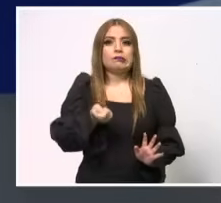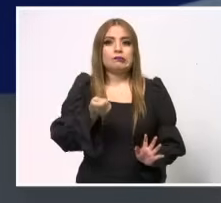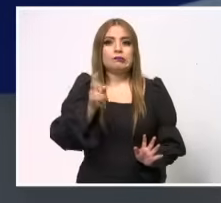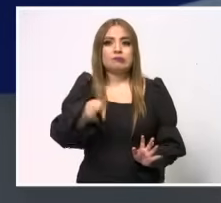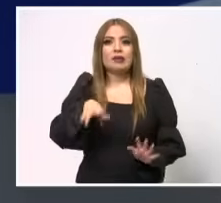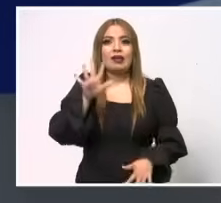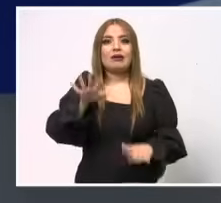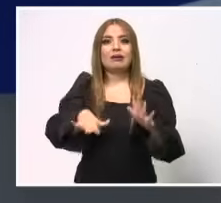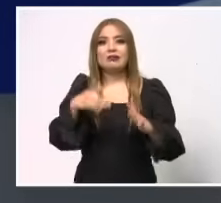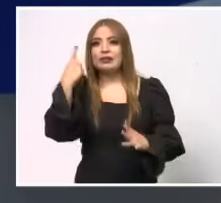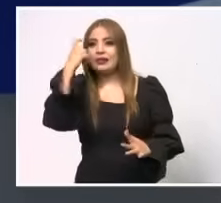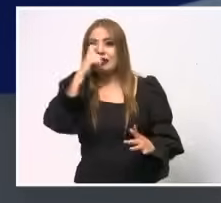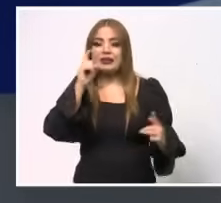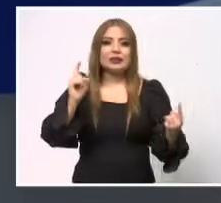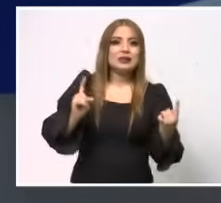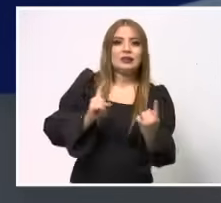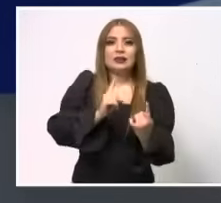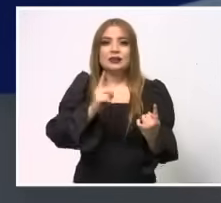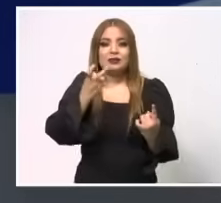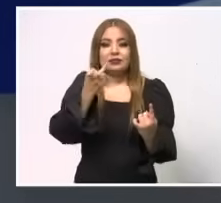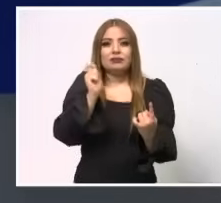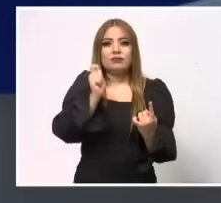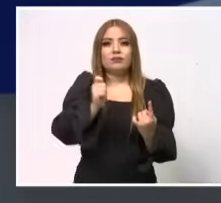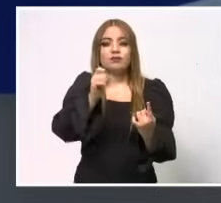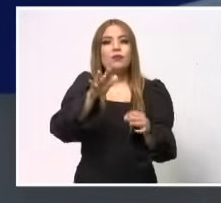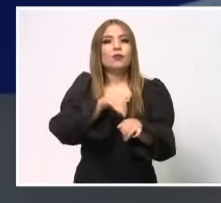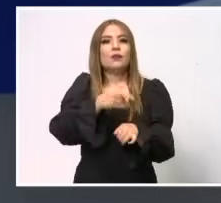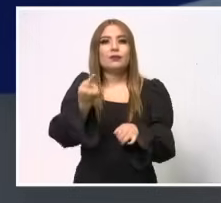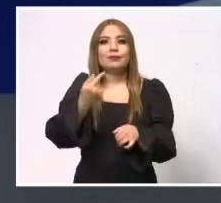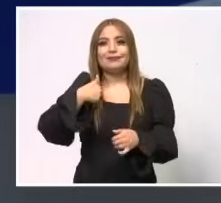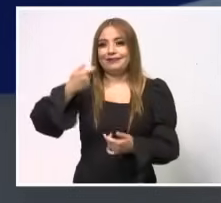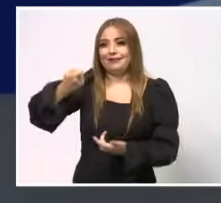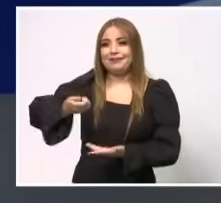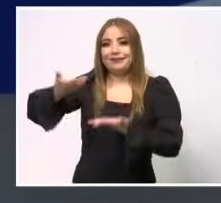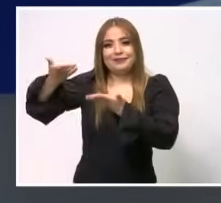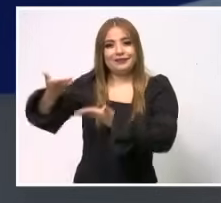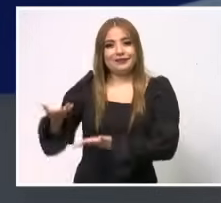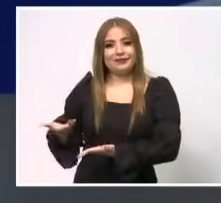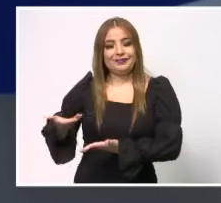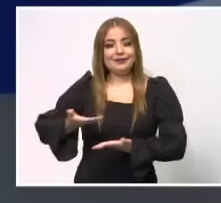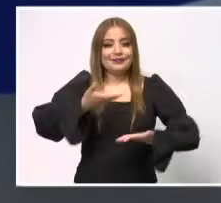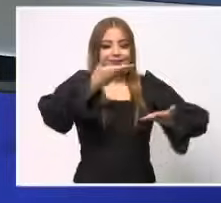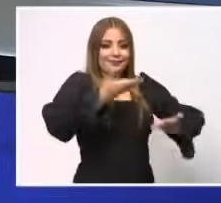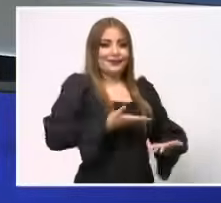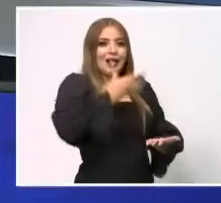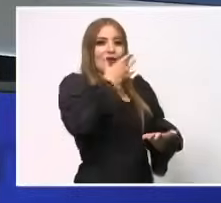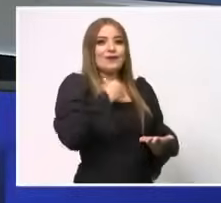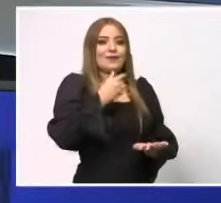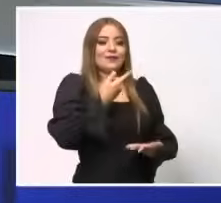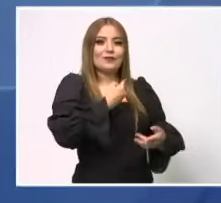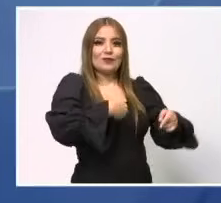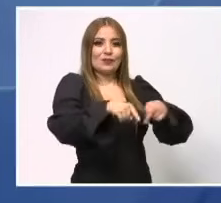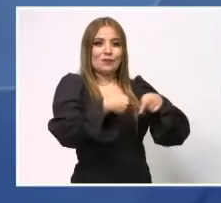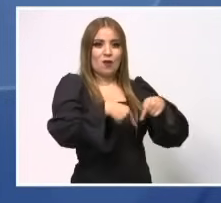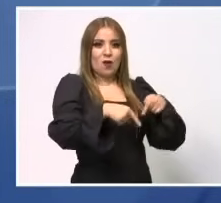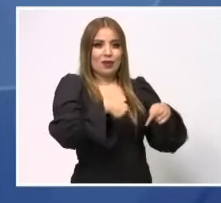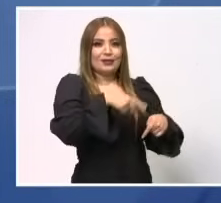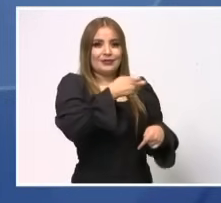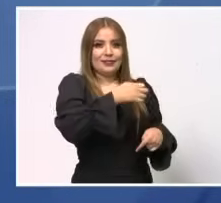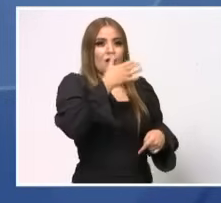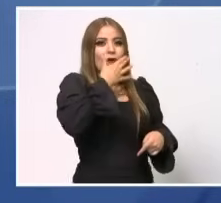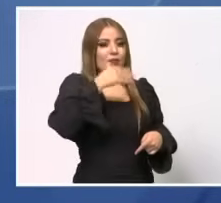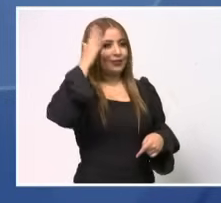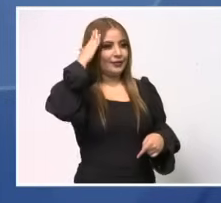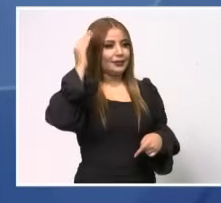ciertos momentos y esto viene a colación porque saludo con gusto a la vida de la Garza el titular de fútbol al día de hoy cómo estás gracias Buenos días